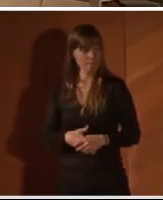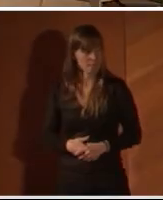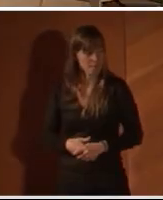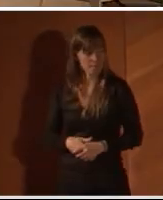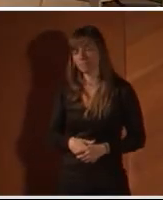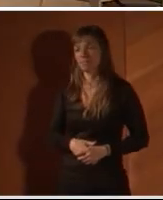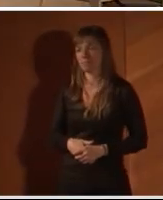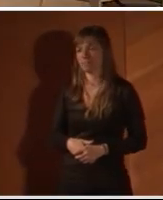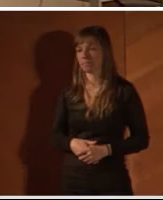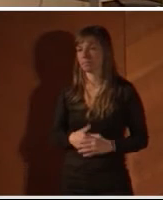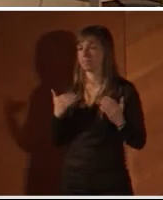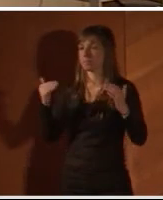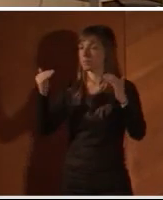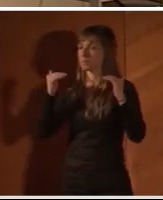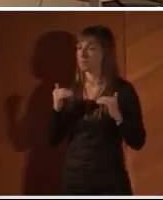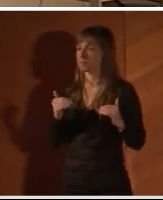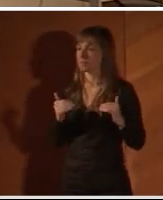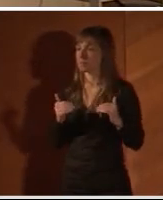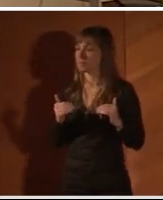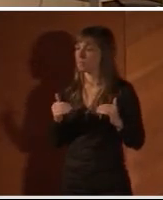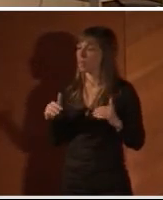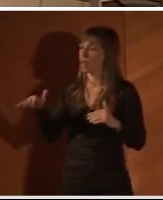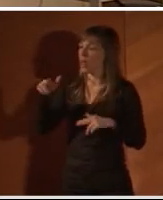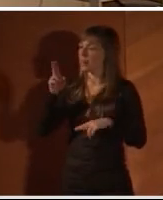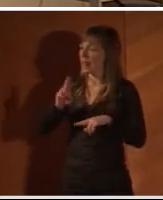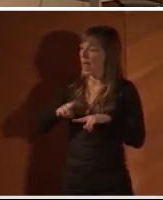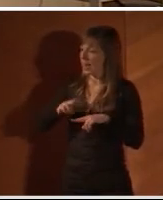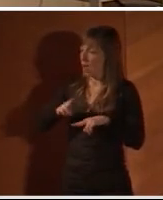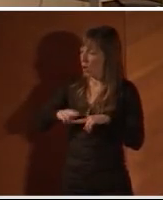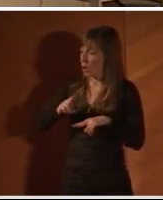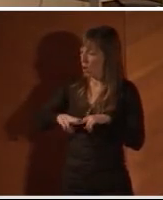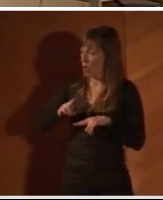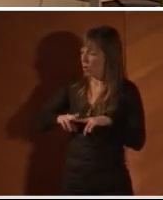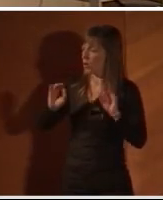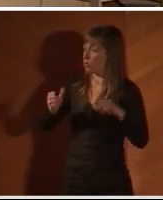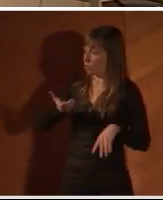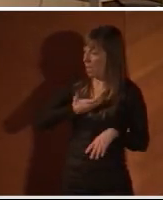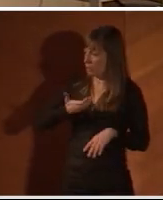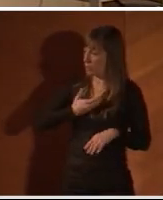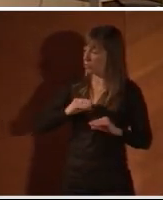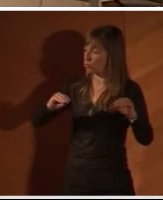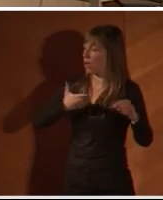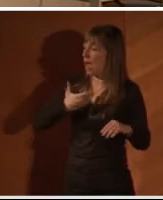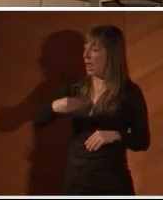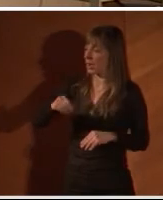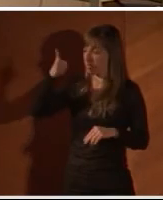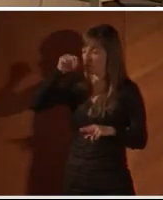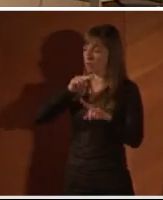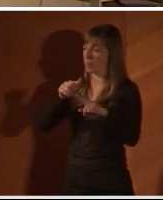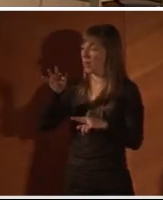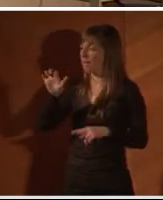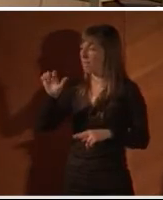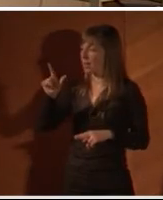Marisa. Vamos a Tarragona. Desde el Ayuntamiento interviene su alcalde, Félix Ballesteros.